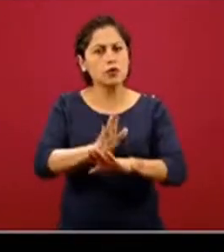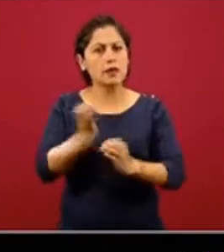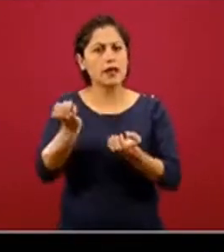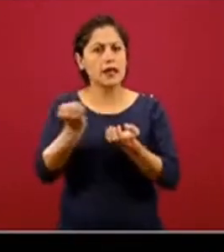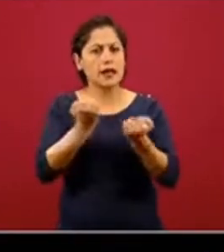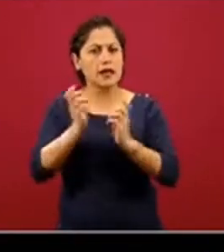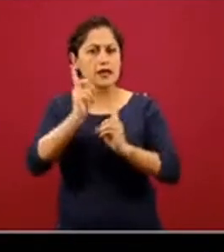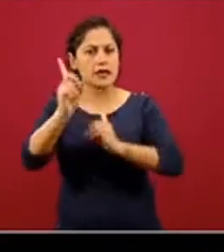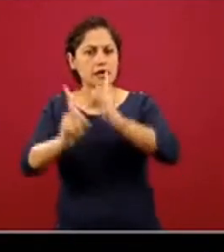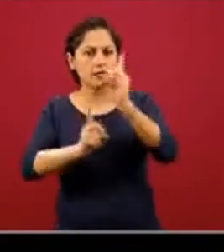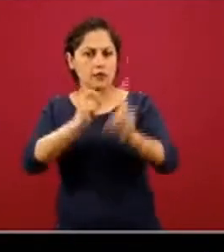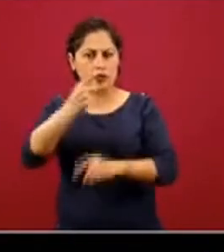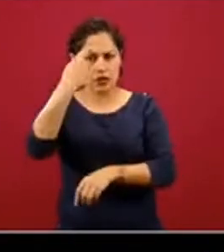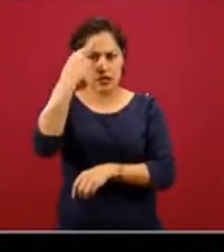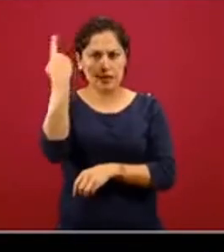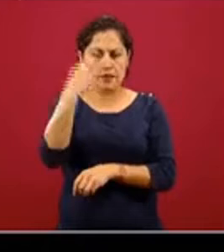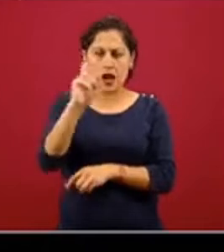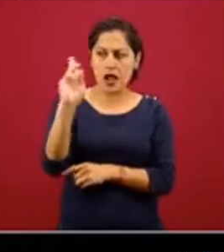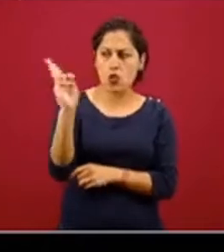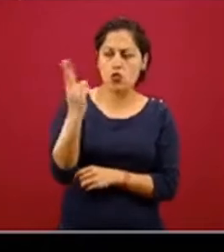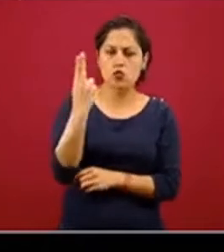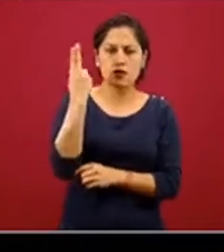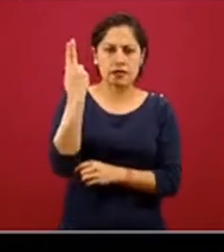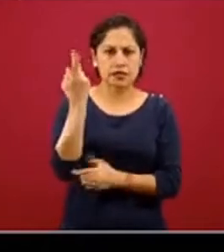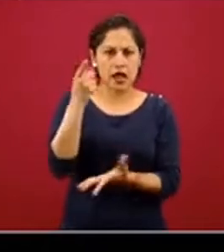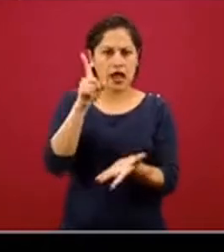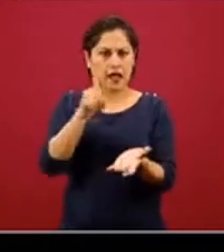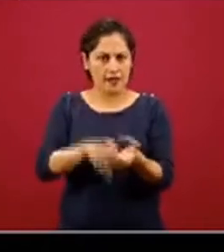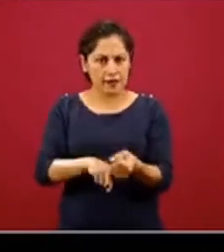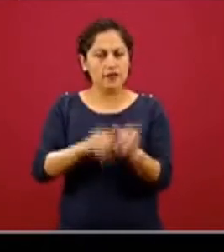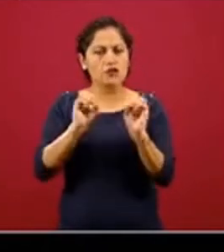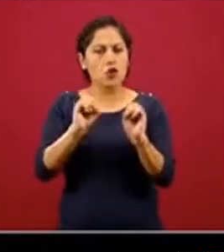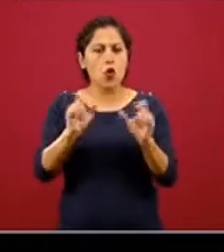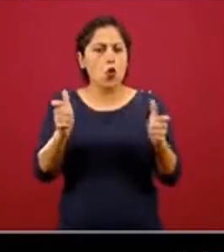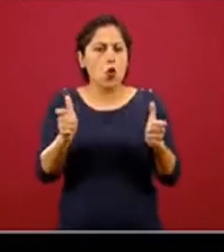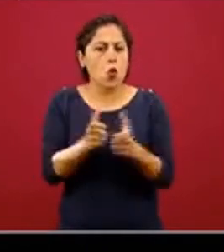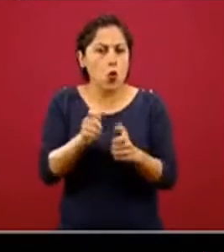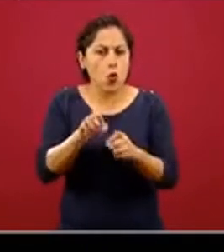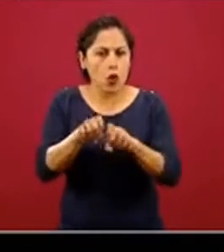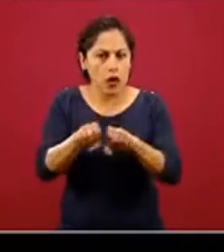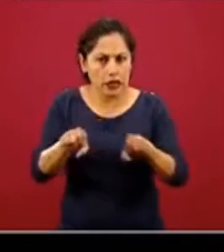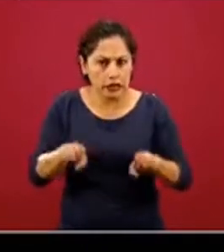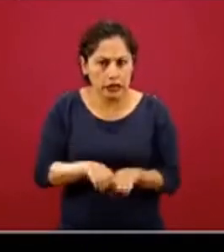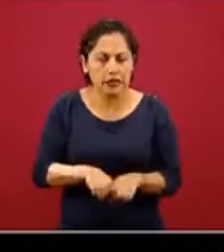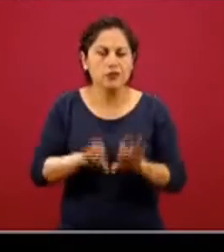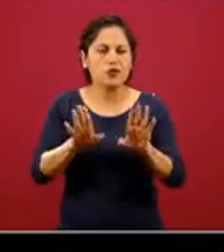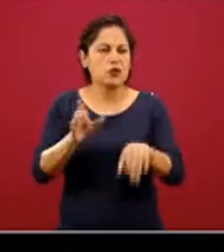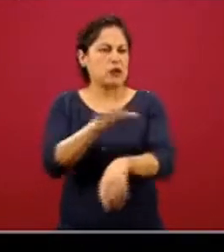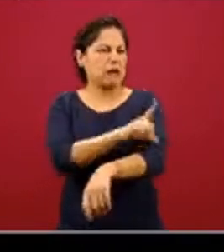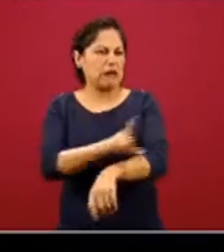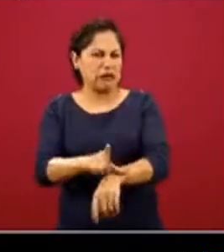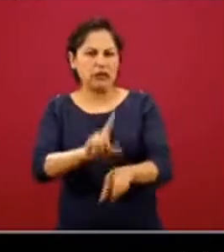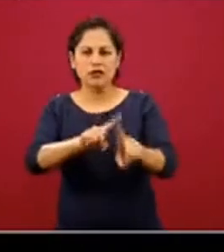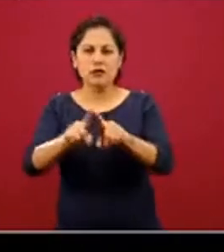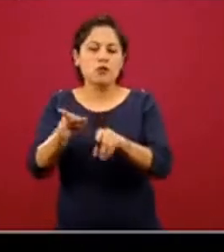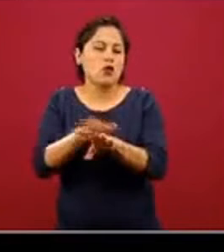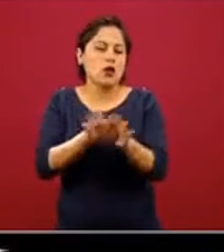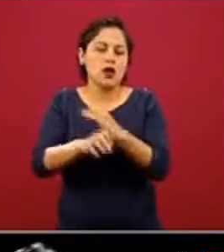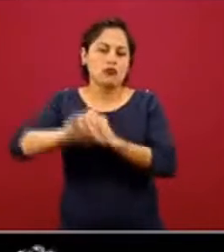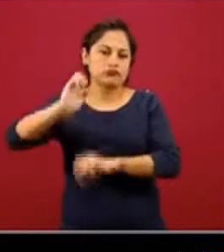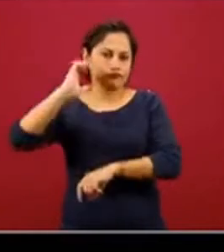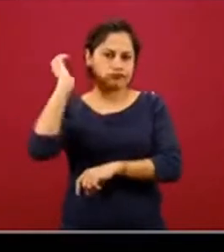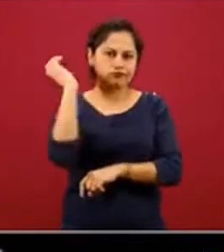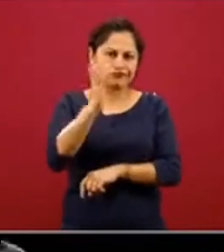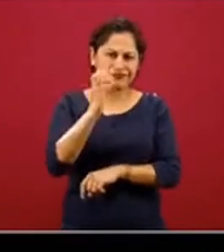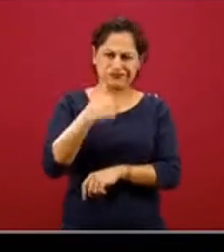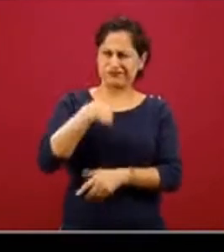edad, ¿tendrían ese mismo trato o estas, llamémosle ligas deportivas como las de fútbol americano que empiezan